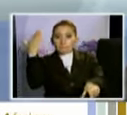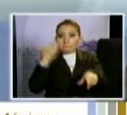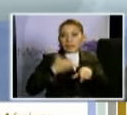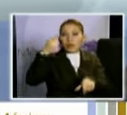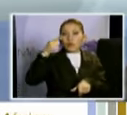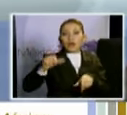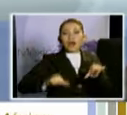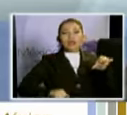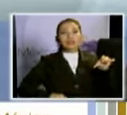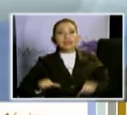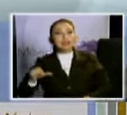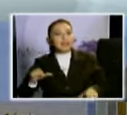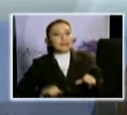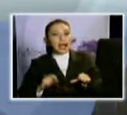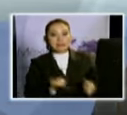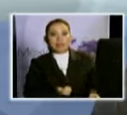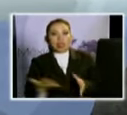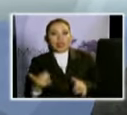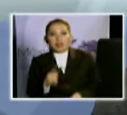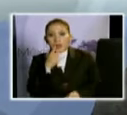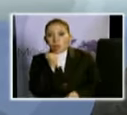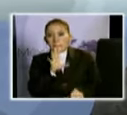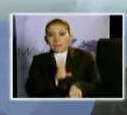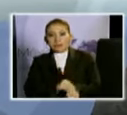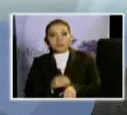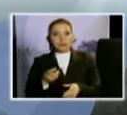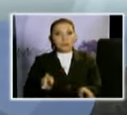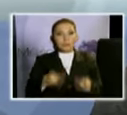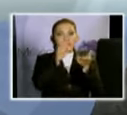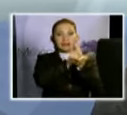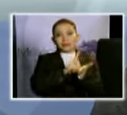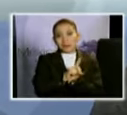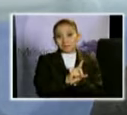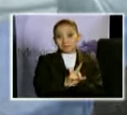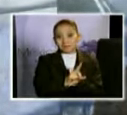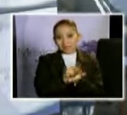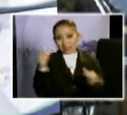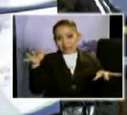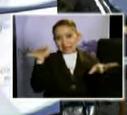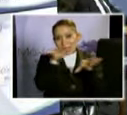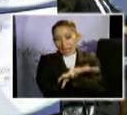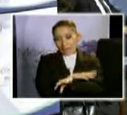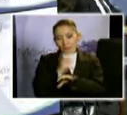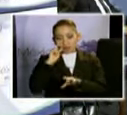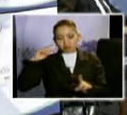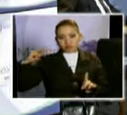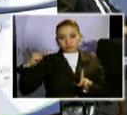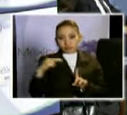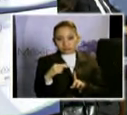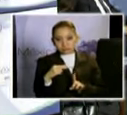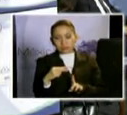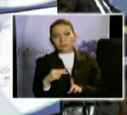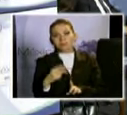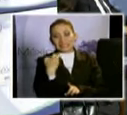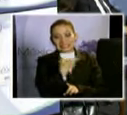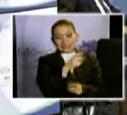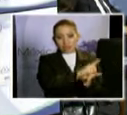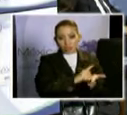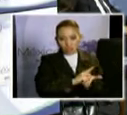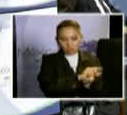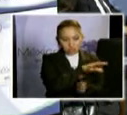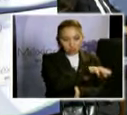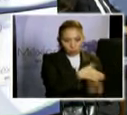una actividad que es el tráfico ilícito de drogas. Entonces hay un cambio de perspectiva. Estas drogas